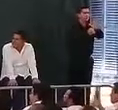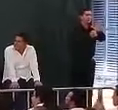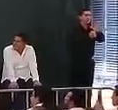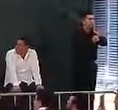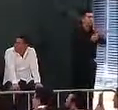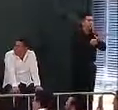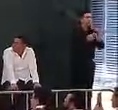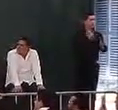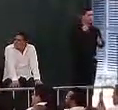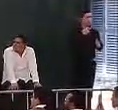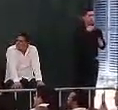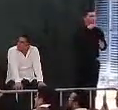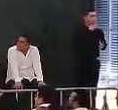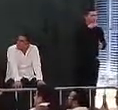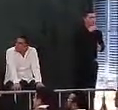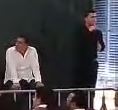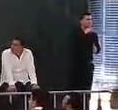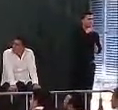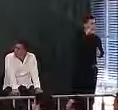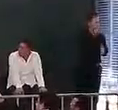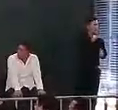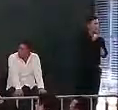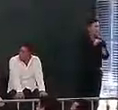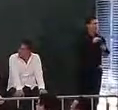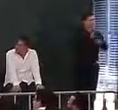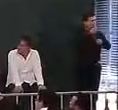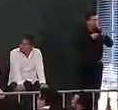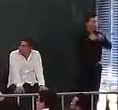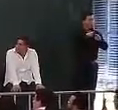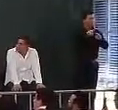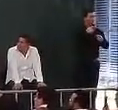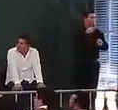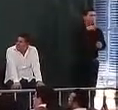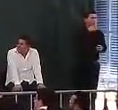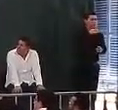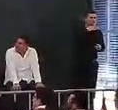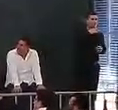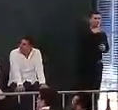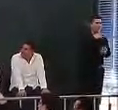corrupción. En acabar con la corrupción.